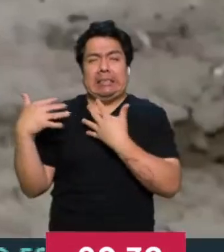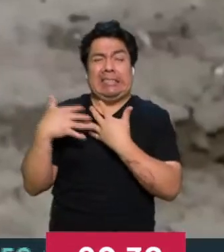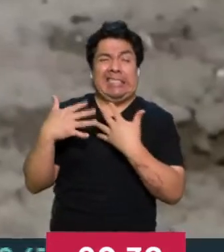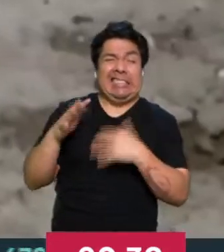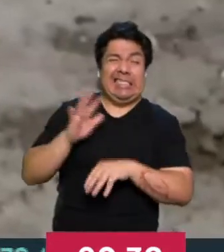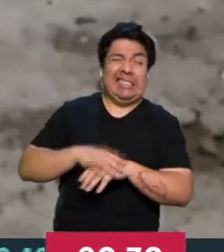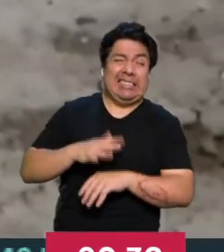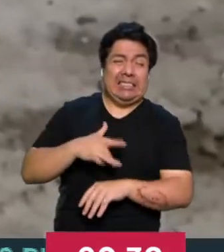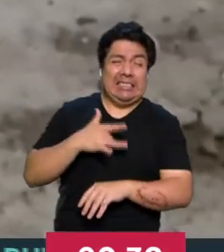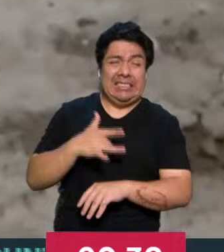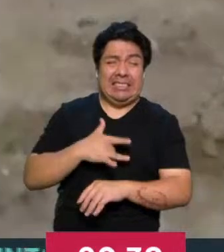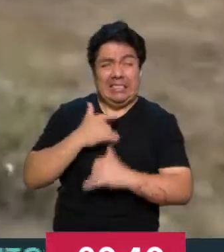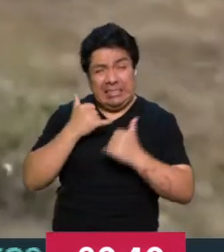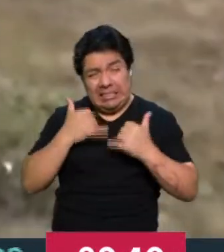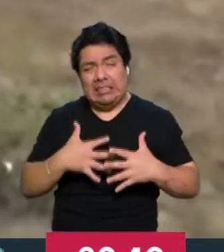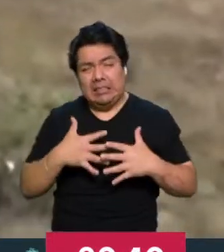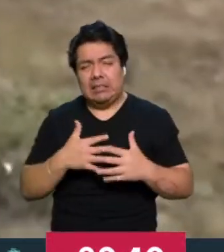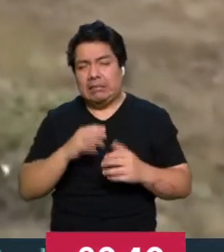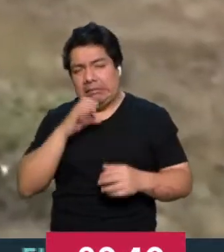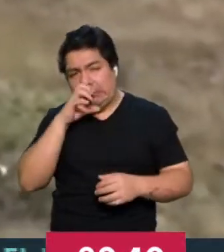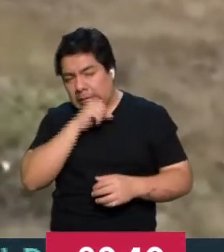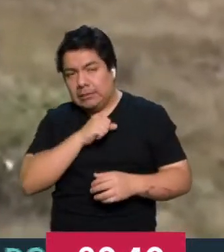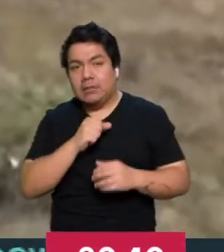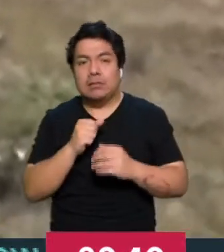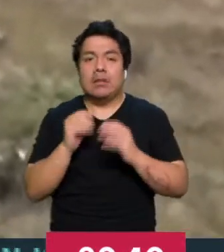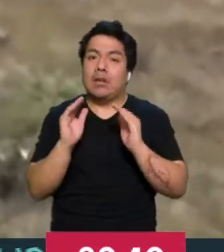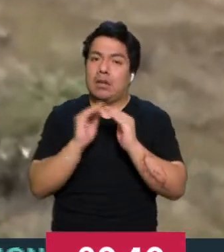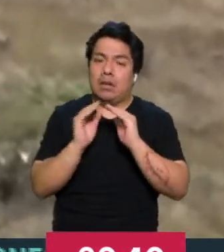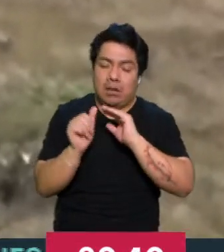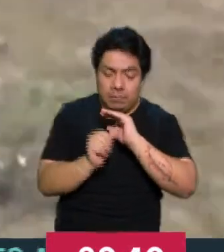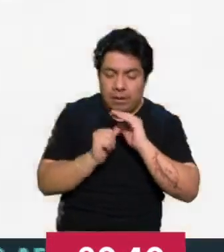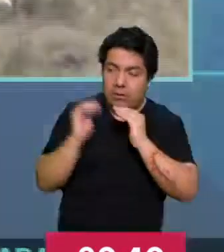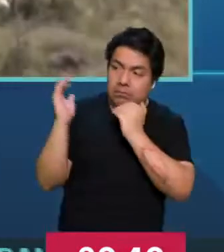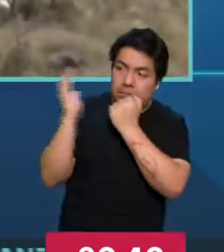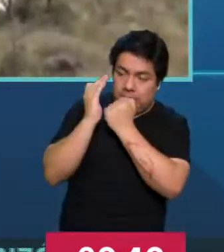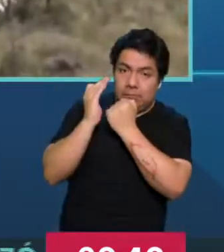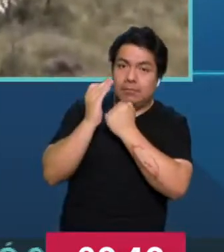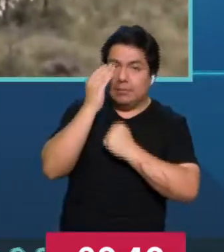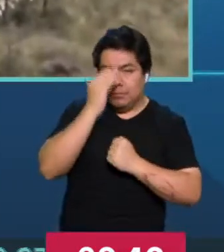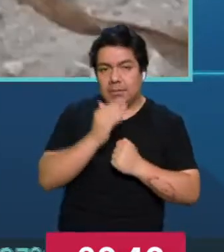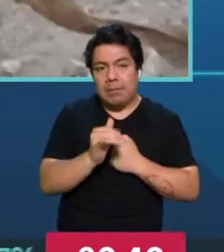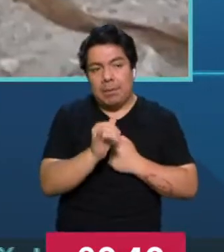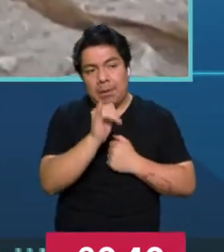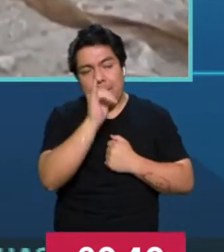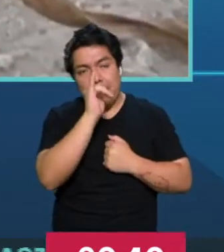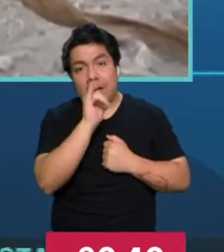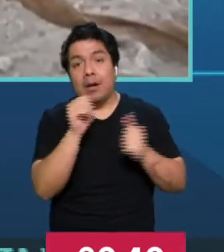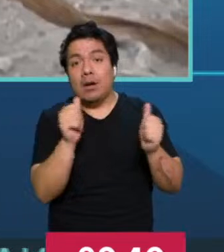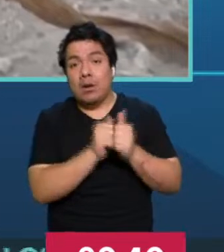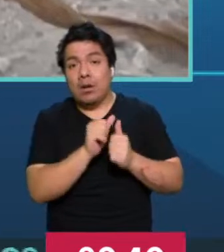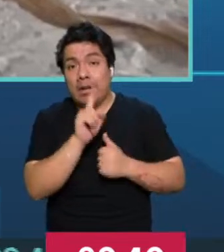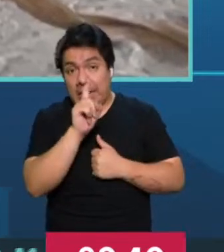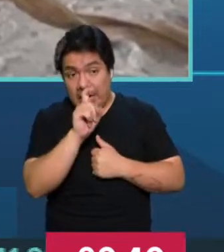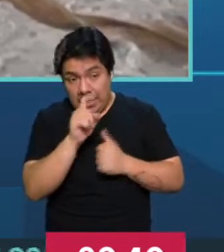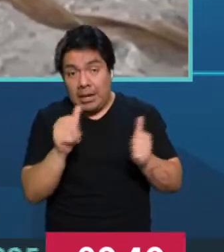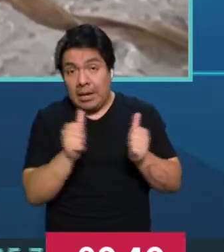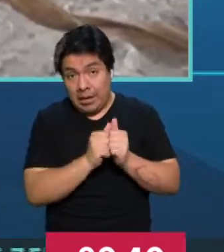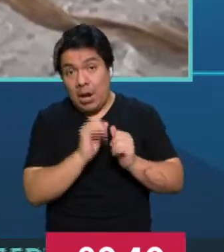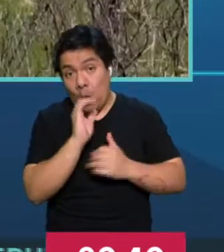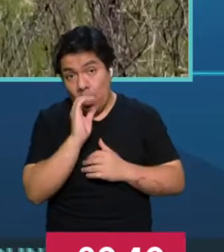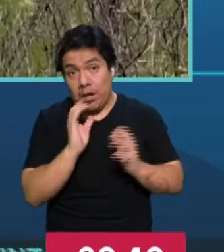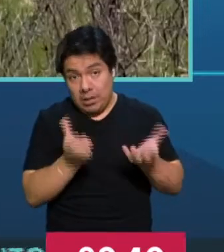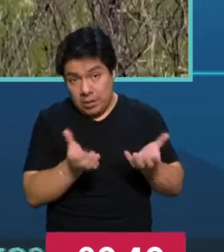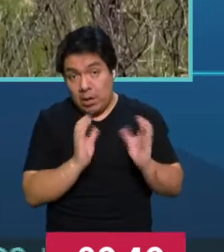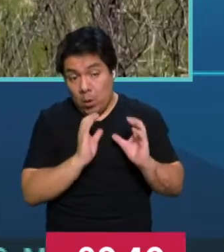térmica mayor. Entonces, hay que estar bajo resguardo de los rayos del sol. La verdad es que hay que mantenerse hidratado, hay que cuidar el agua, porque